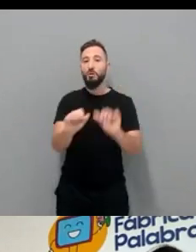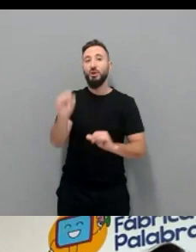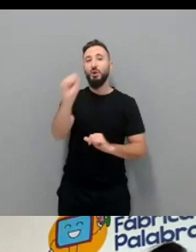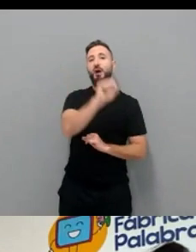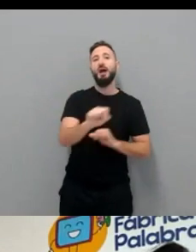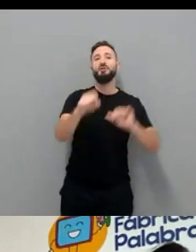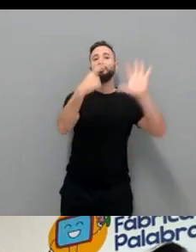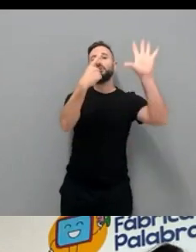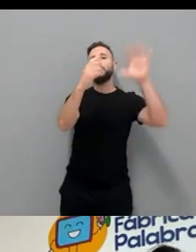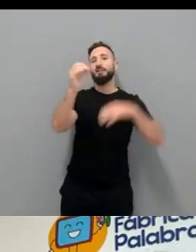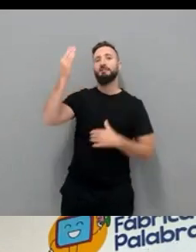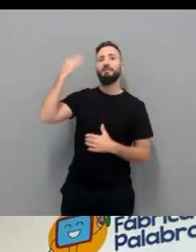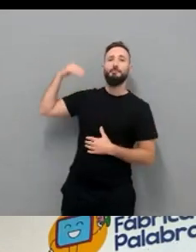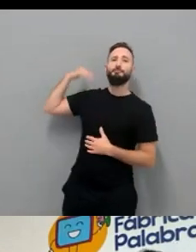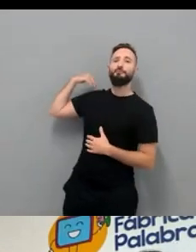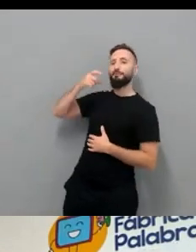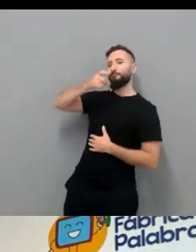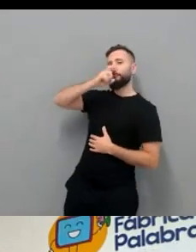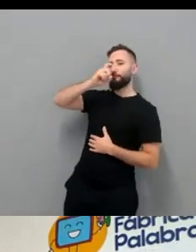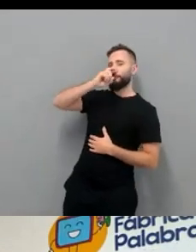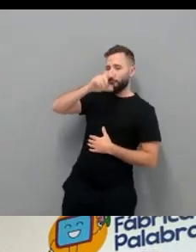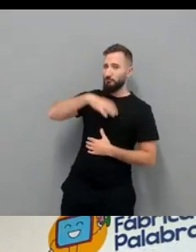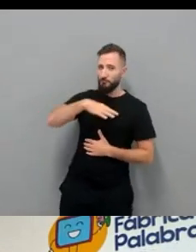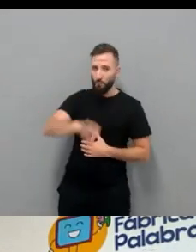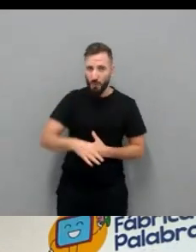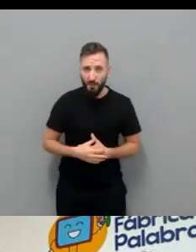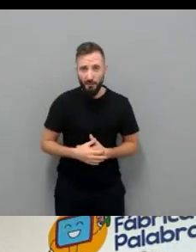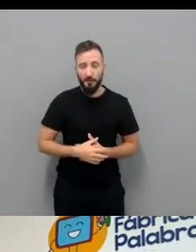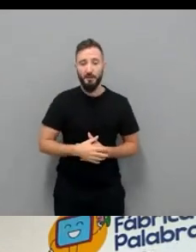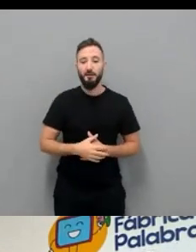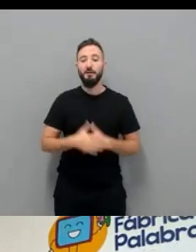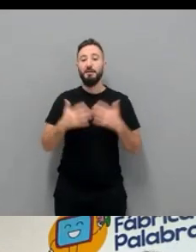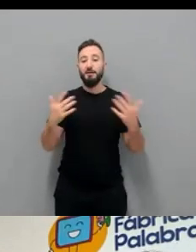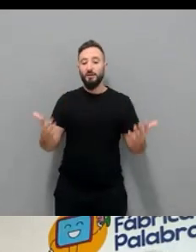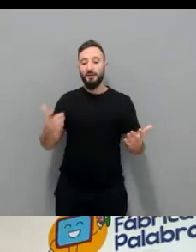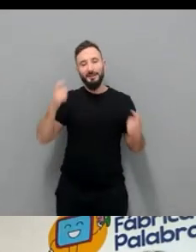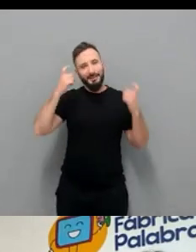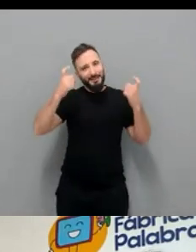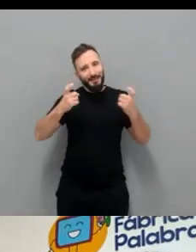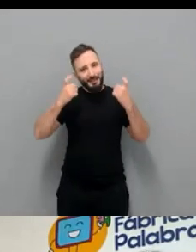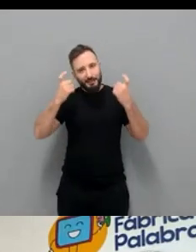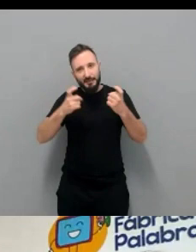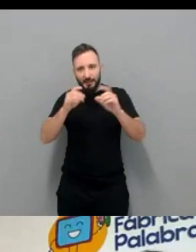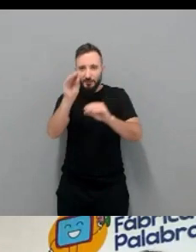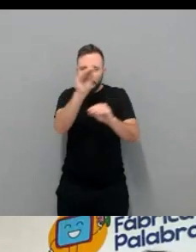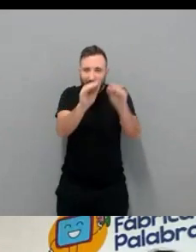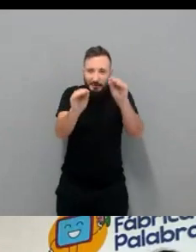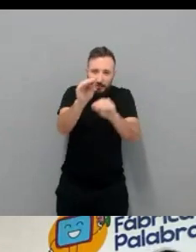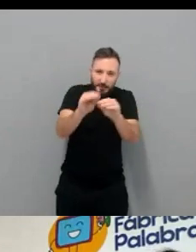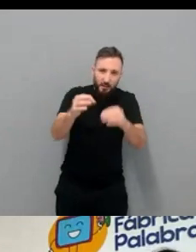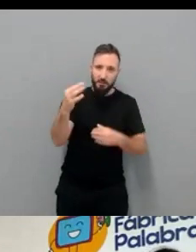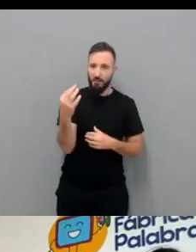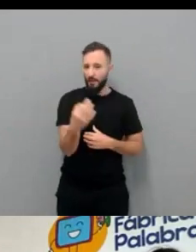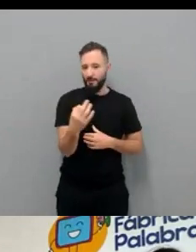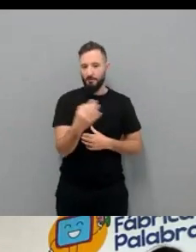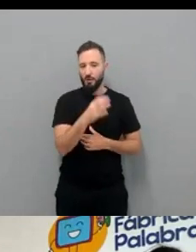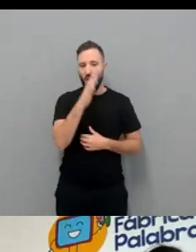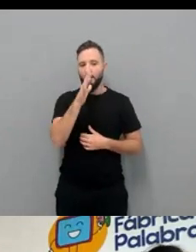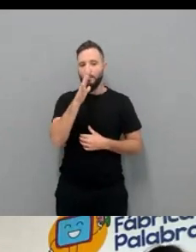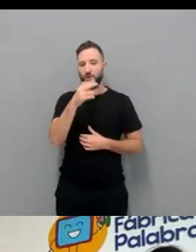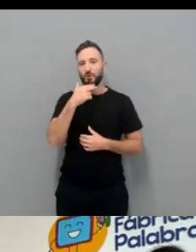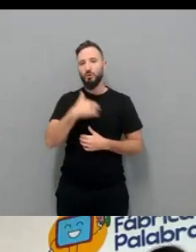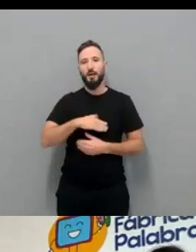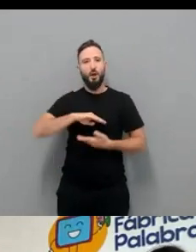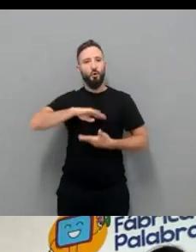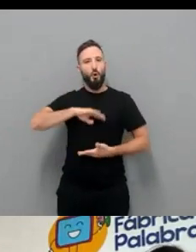os lo puedo garantizar también. Y hay que pulir un poquito más esto, porque no se presume competencia